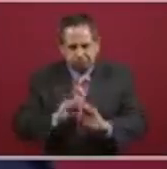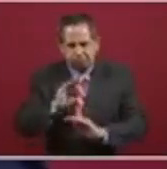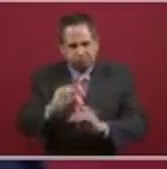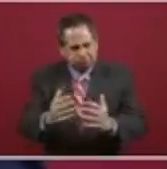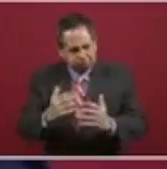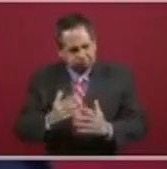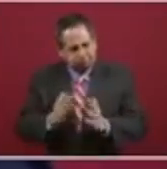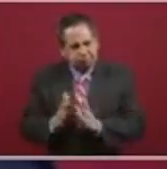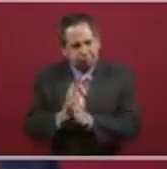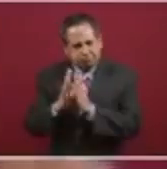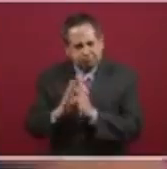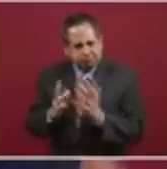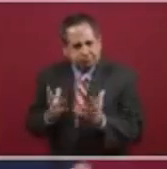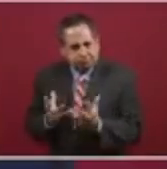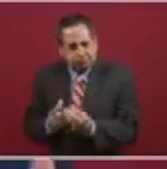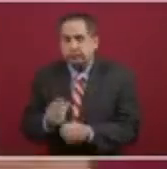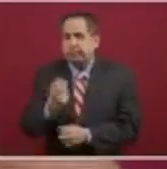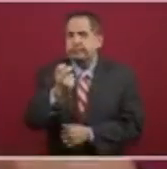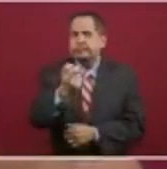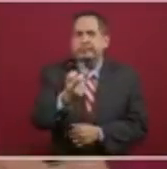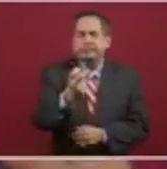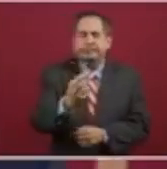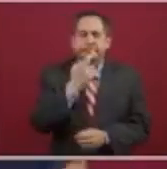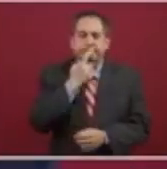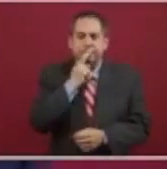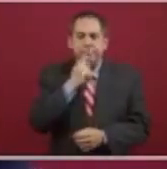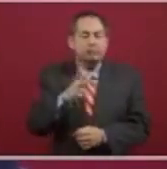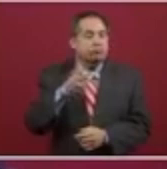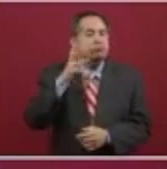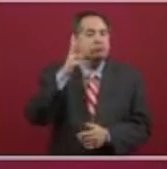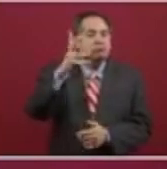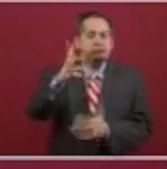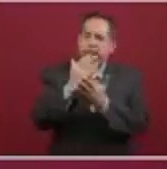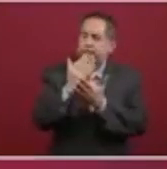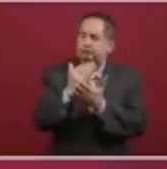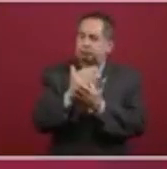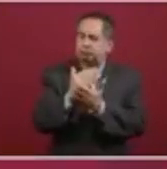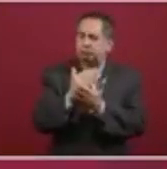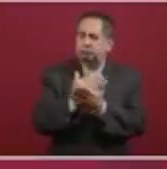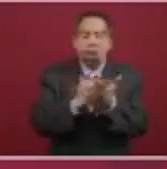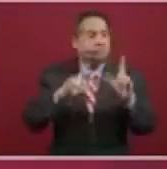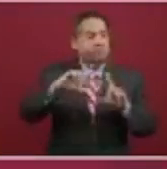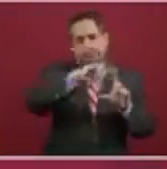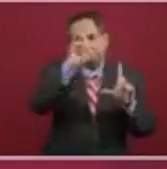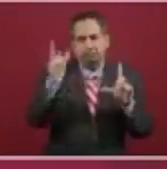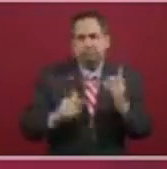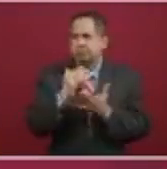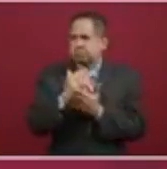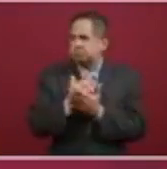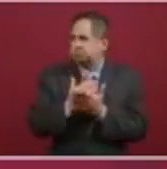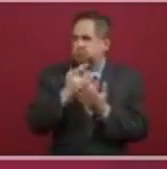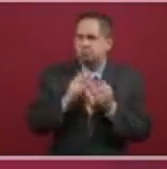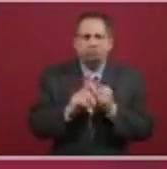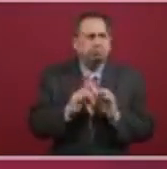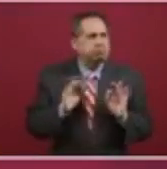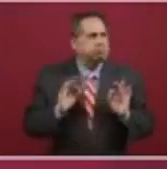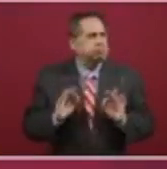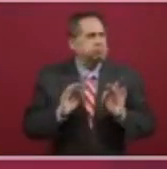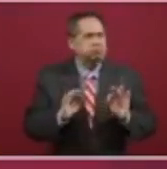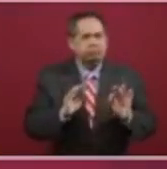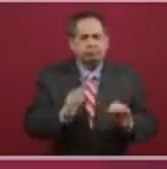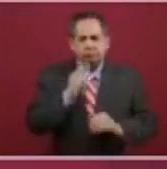participar. De esta manera se va a ir serenando el país. Por eso hablo de que